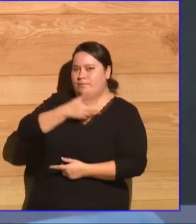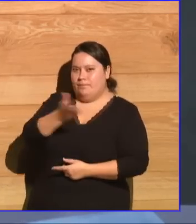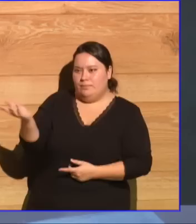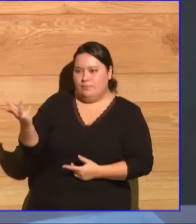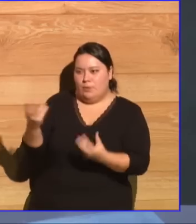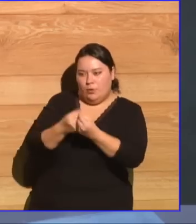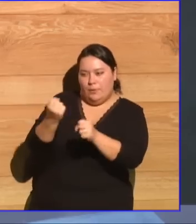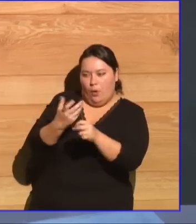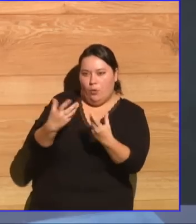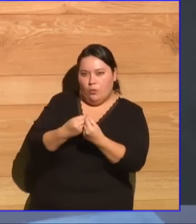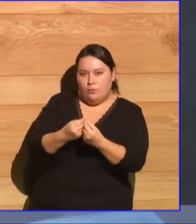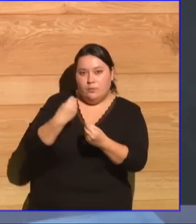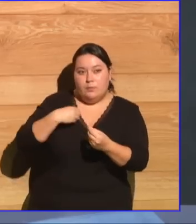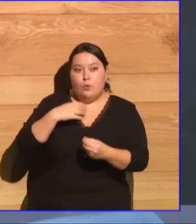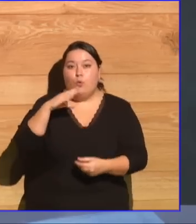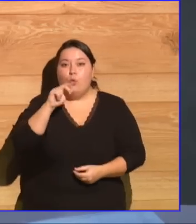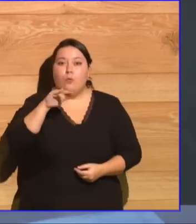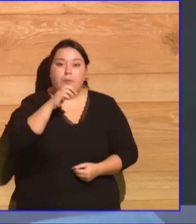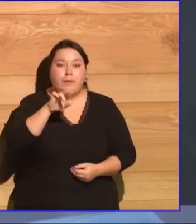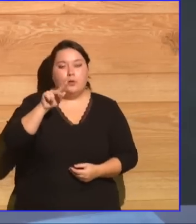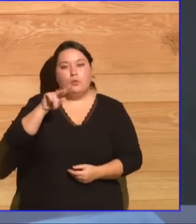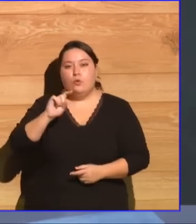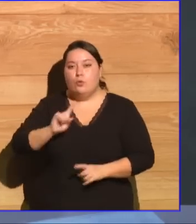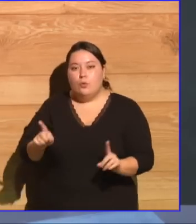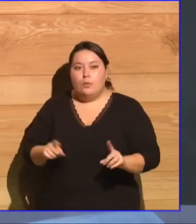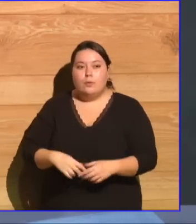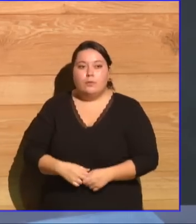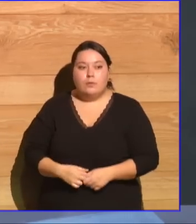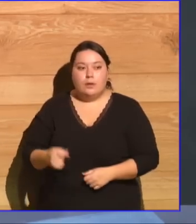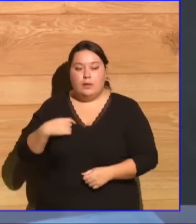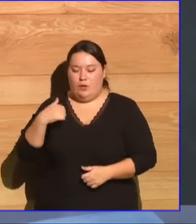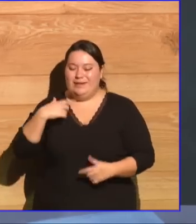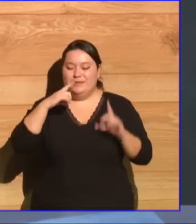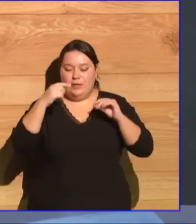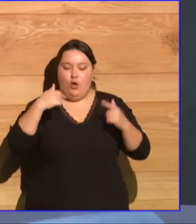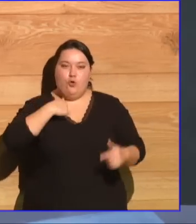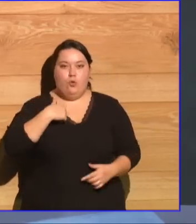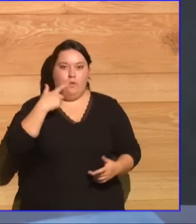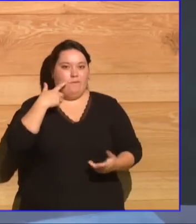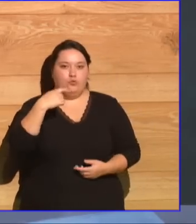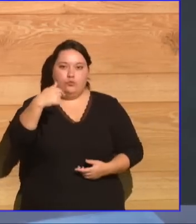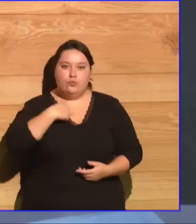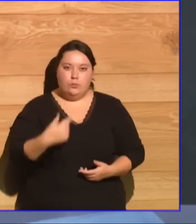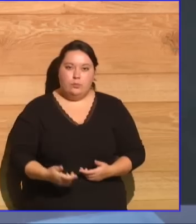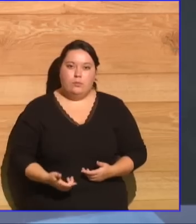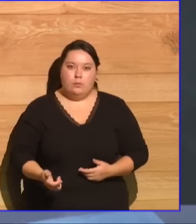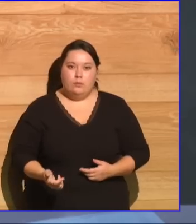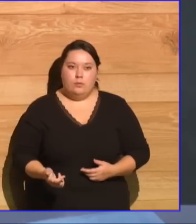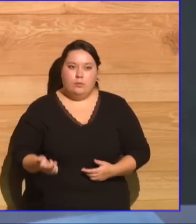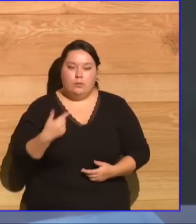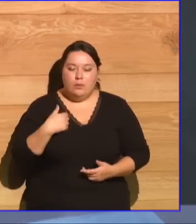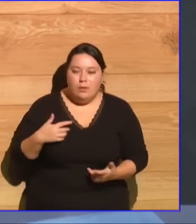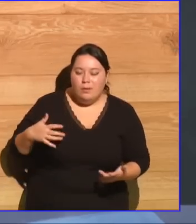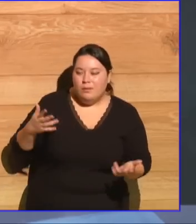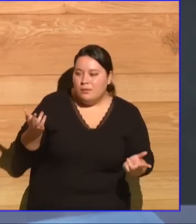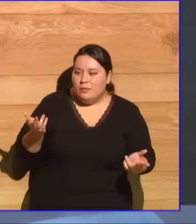estrellas, no tanto como Kubrick, que en el fondo pasaba de las estrellas y era como, mira, la estrella soy yo. Y tener que estar lidiando